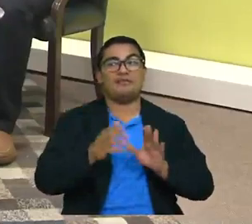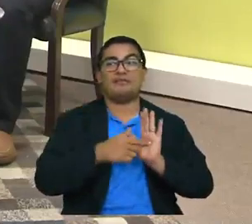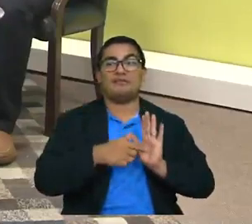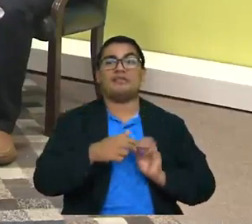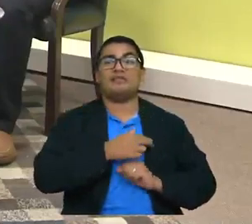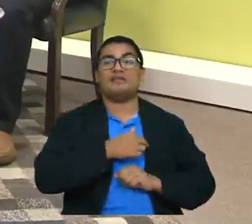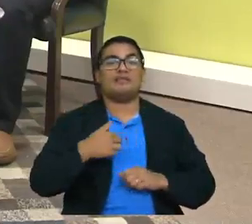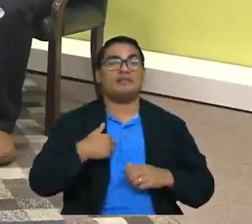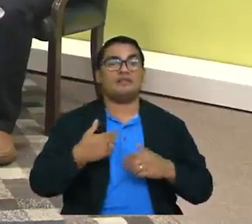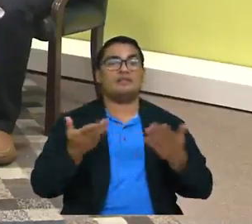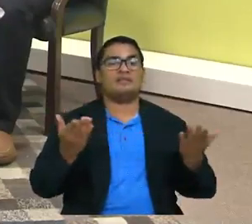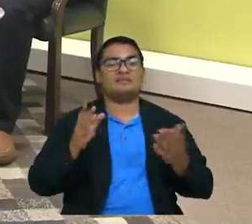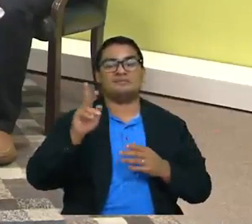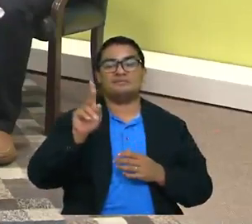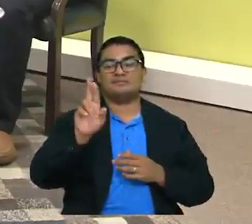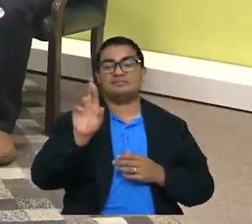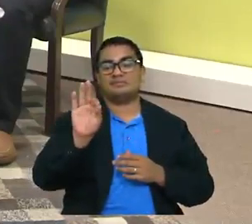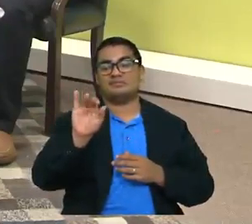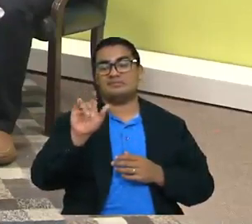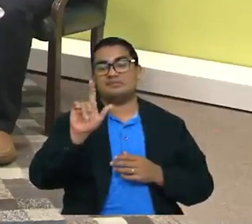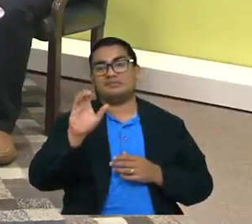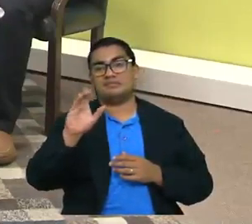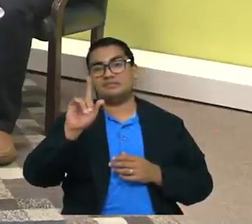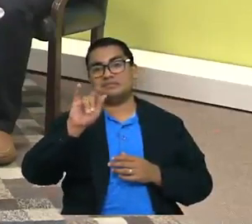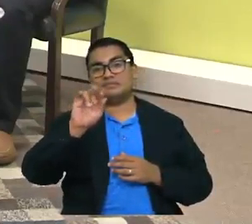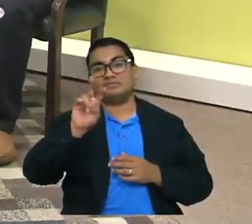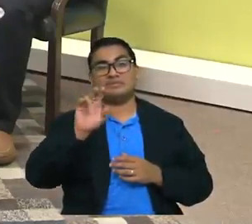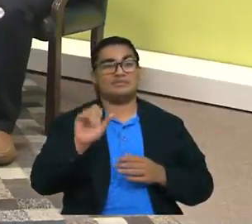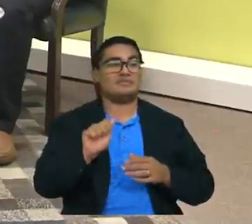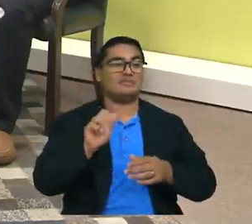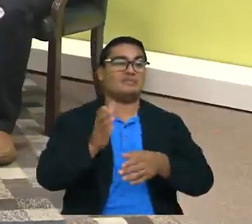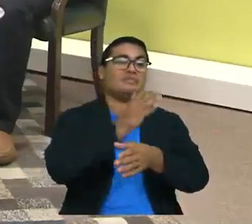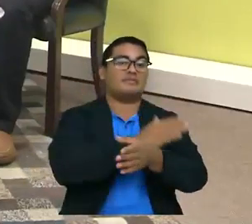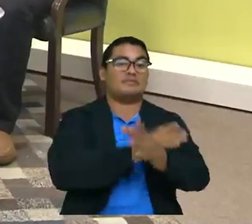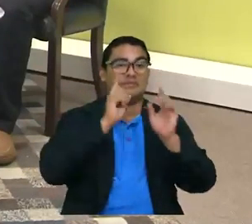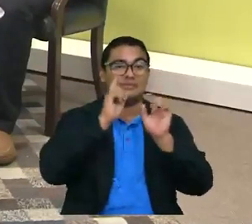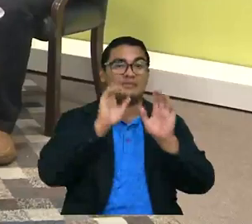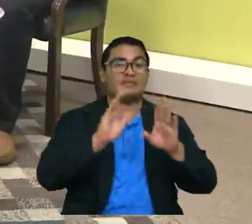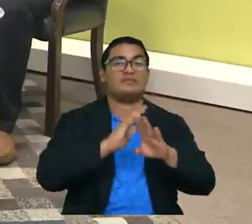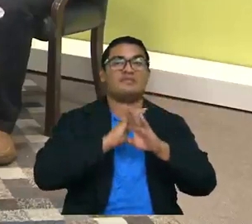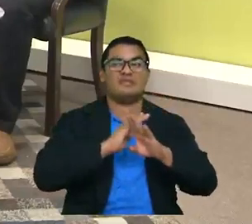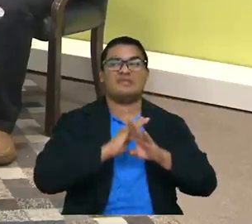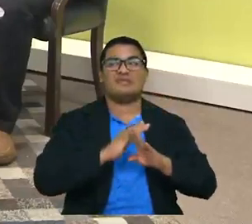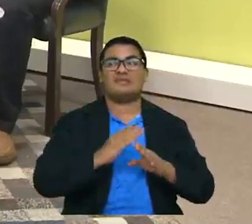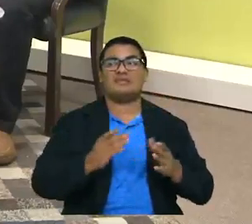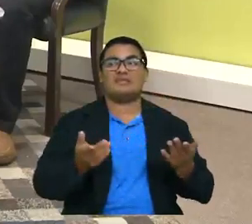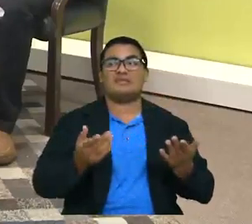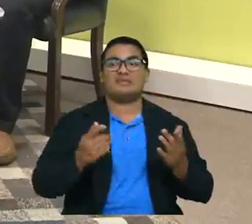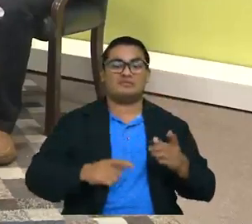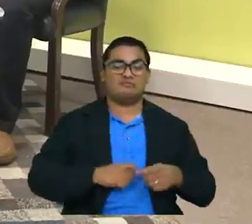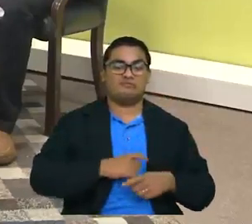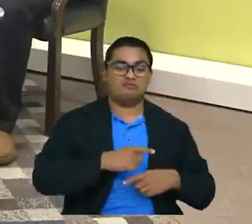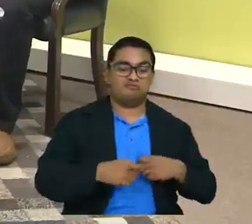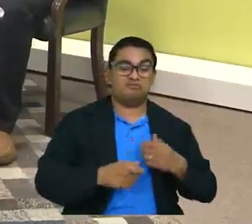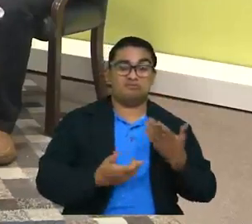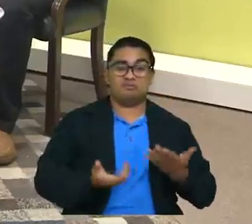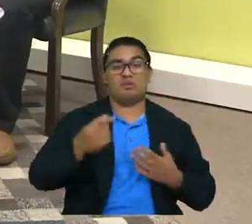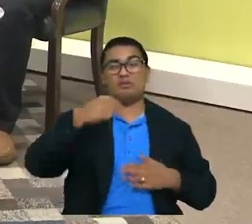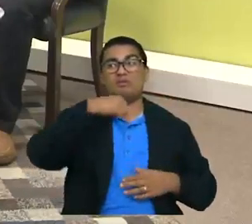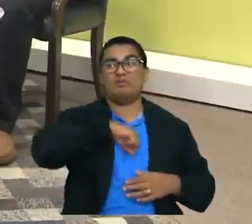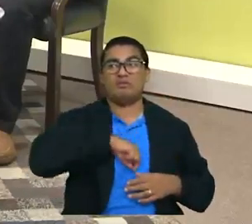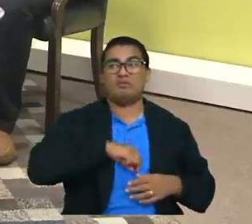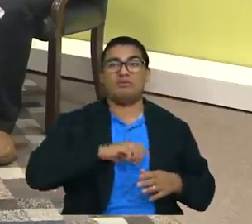de una manera profiláctica, es decir, preventiva. Es decir, evitar que tengas parásito, o evitar que el parásito que tenés a nivel del intestino